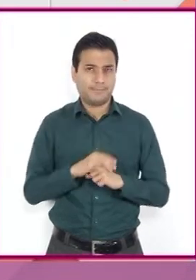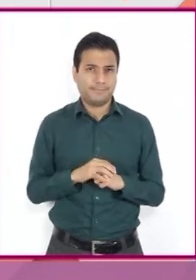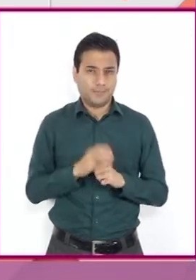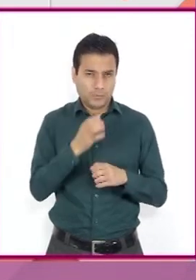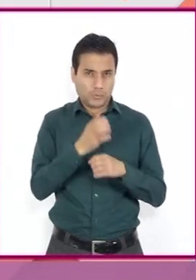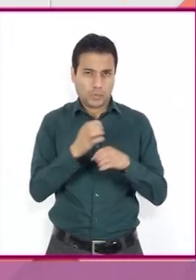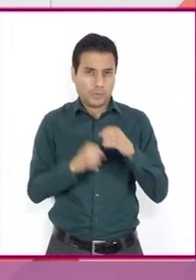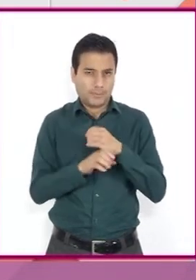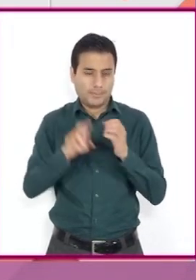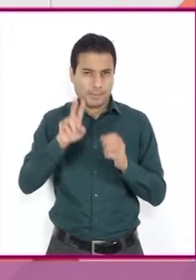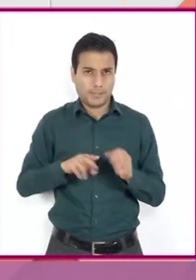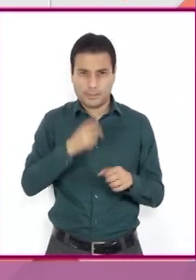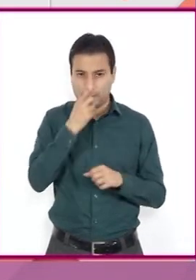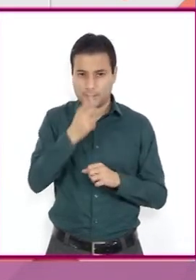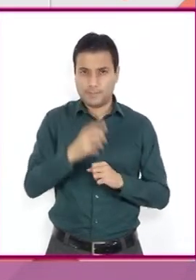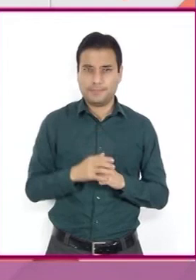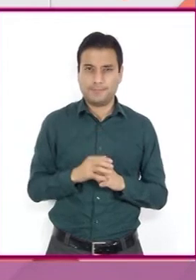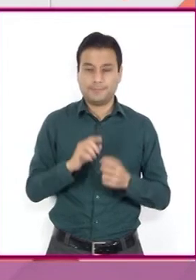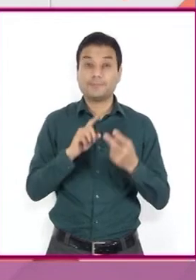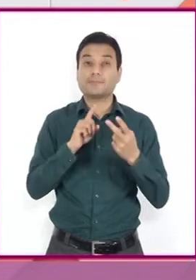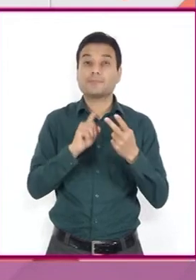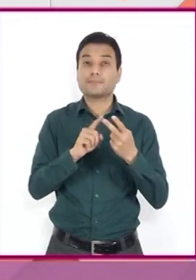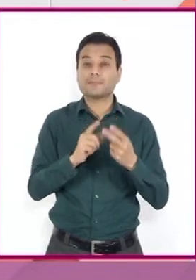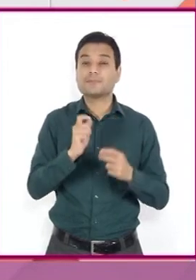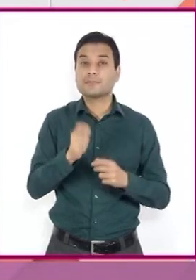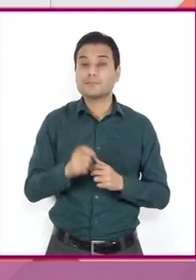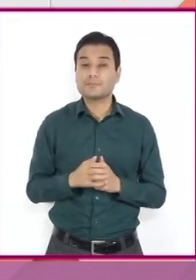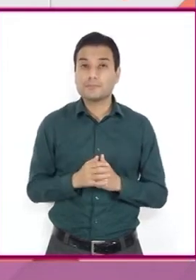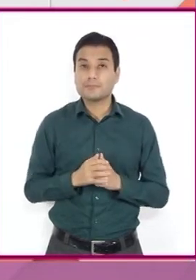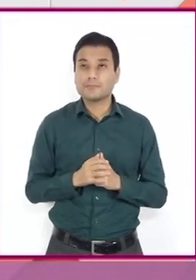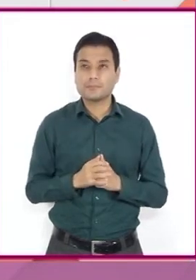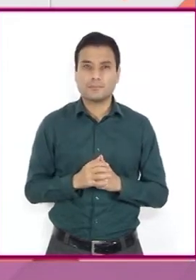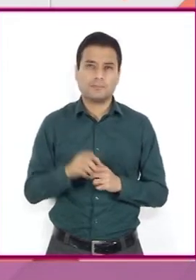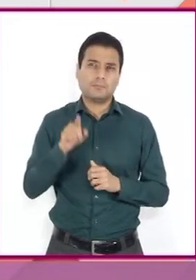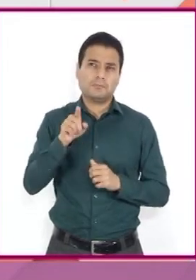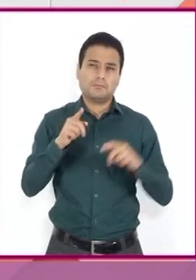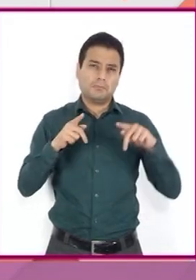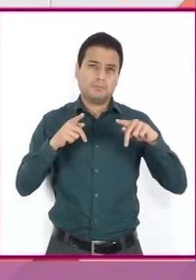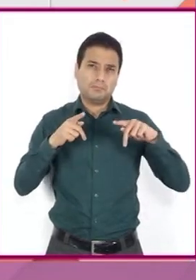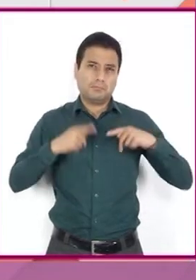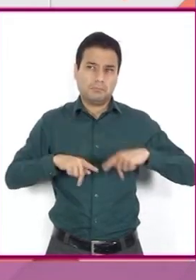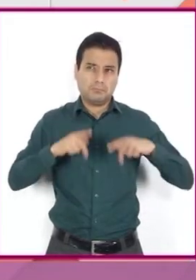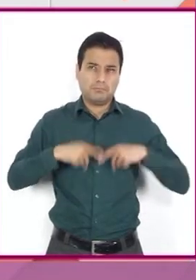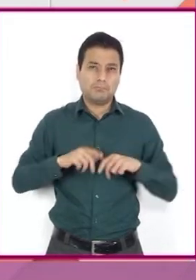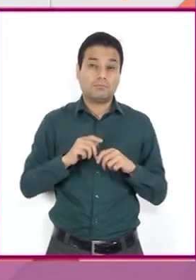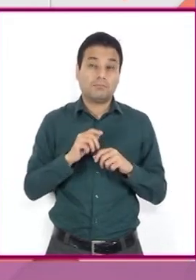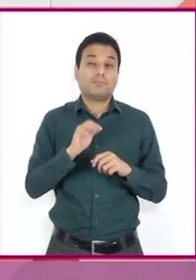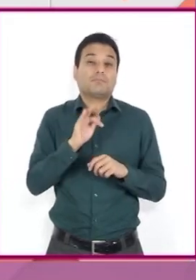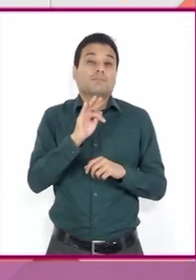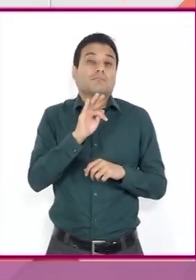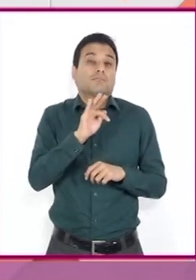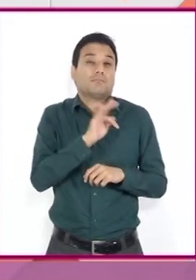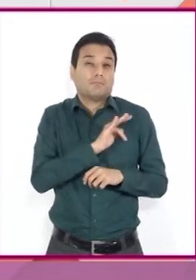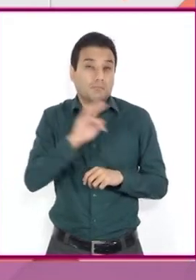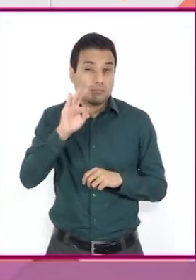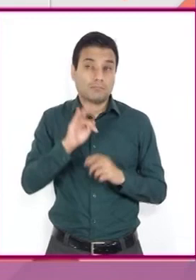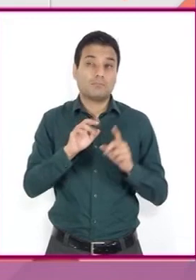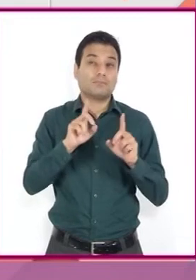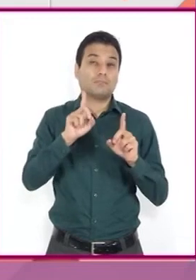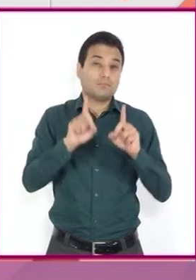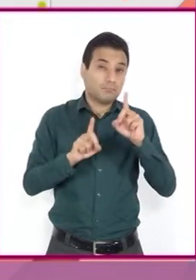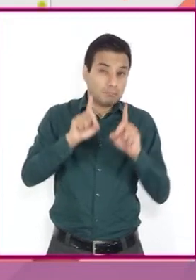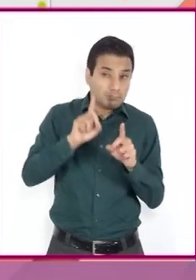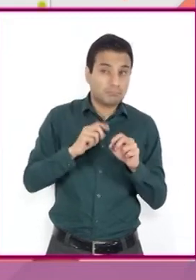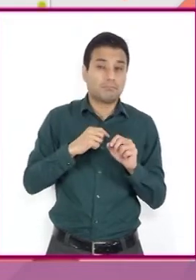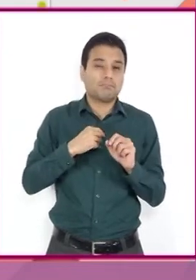factuales. El subjuntivo expresa la acción del verbo como irreal, posible, dudoso o como